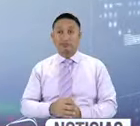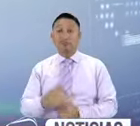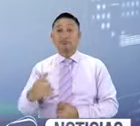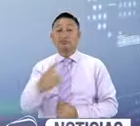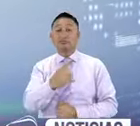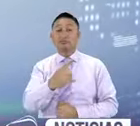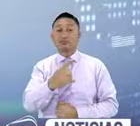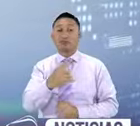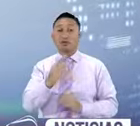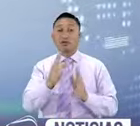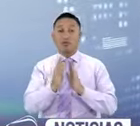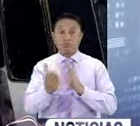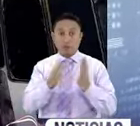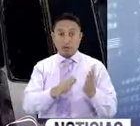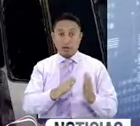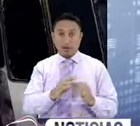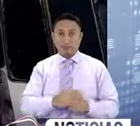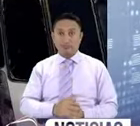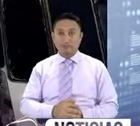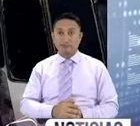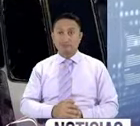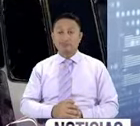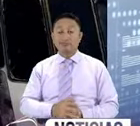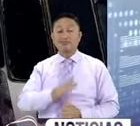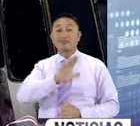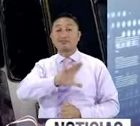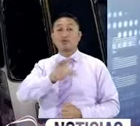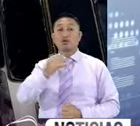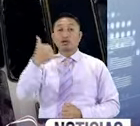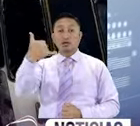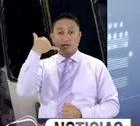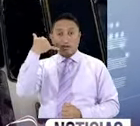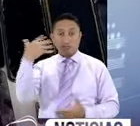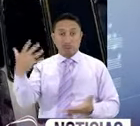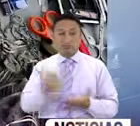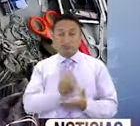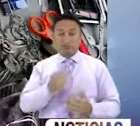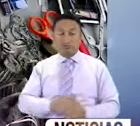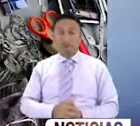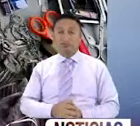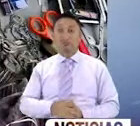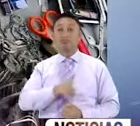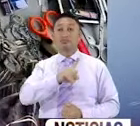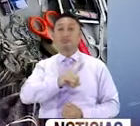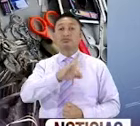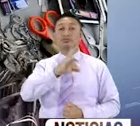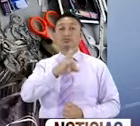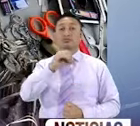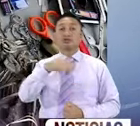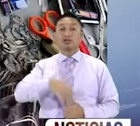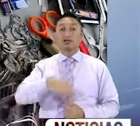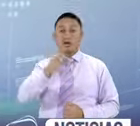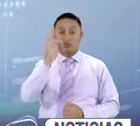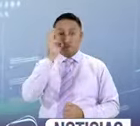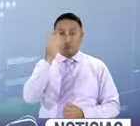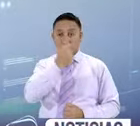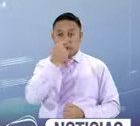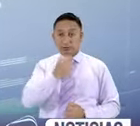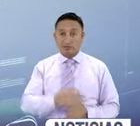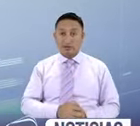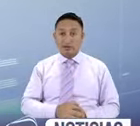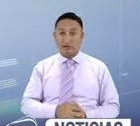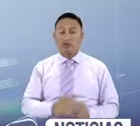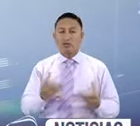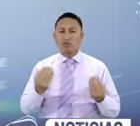muerte, decomisaron 50 teléfonos celulares, 170 sobres con droga y armas blancas que